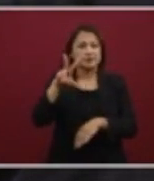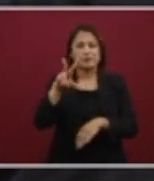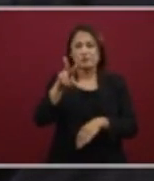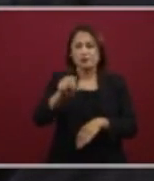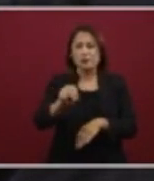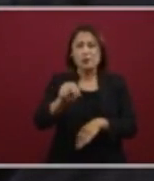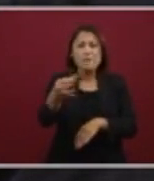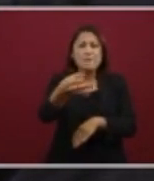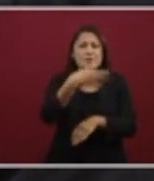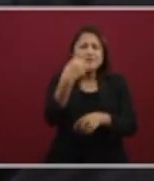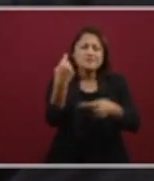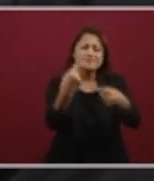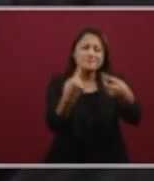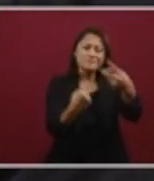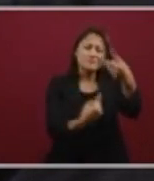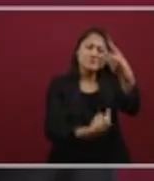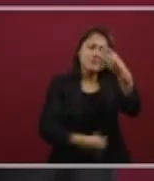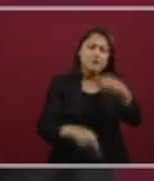Todas las medicinas.